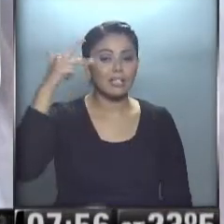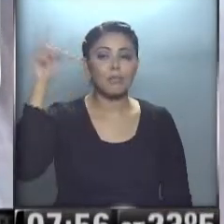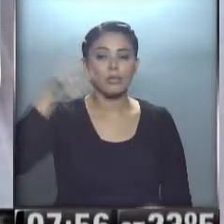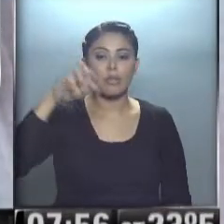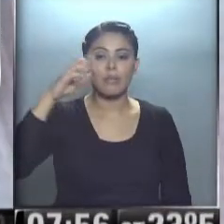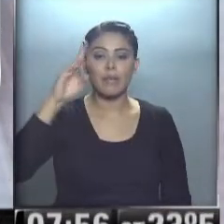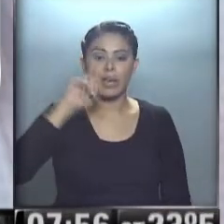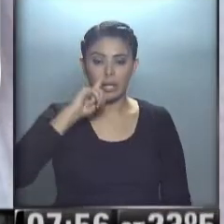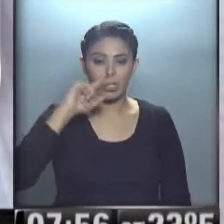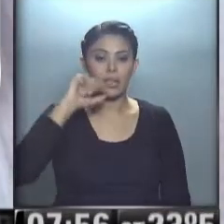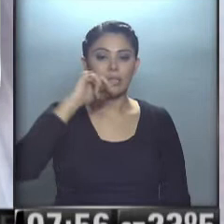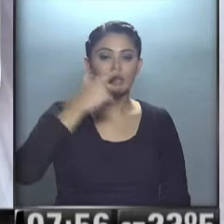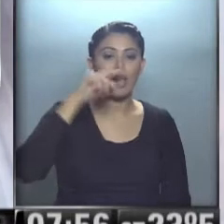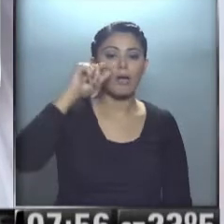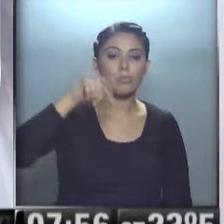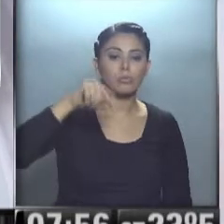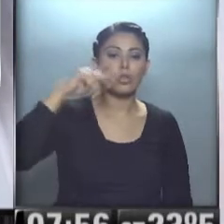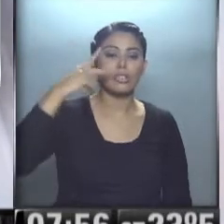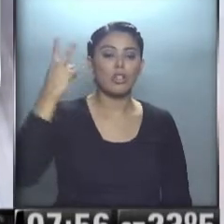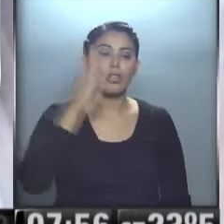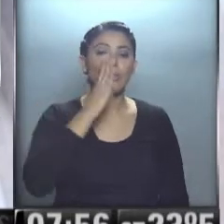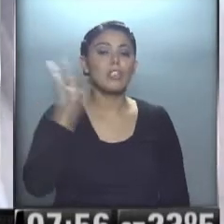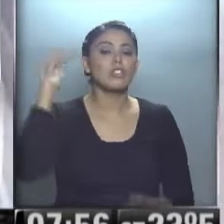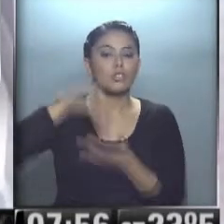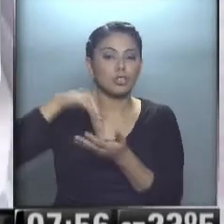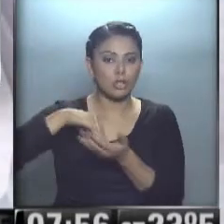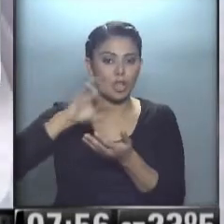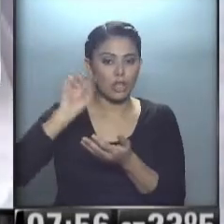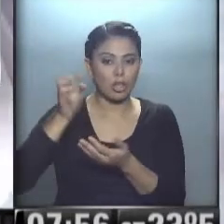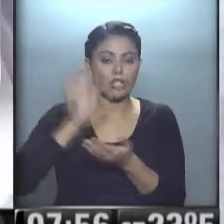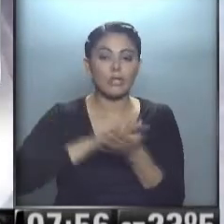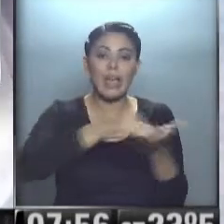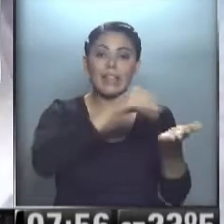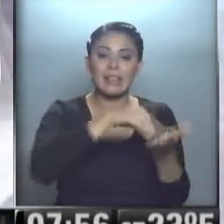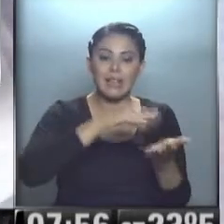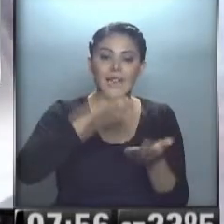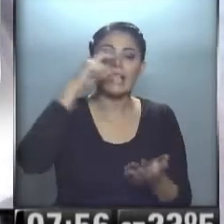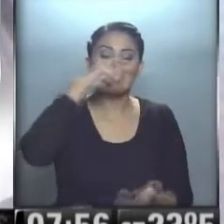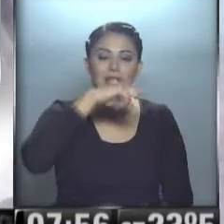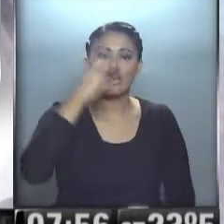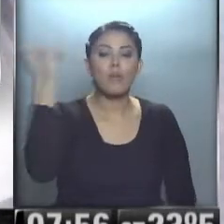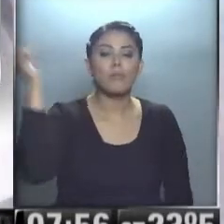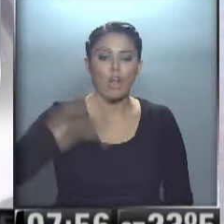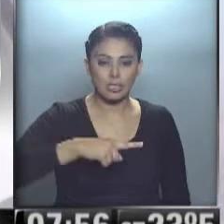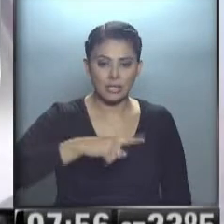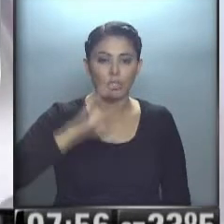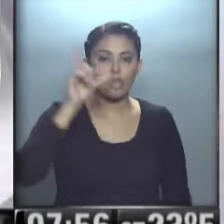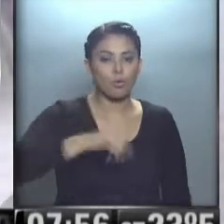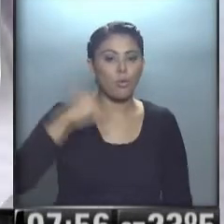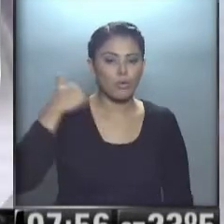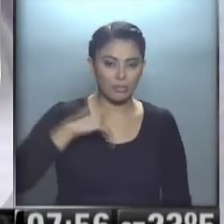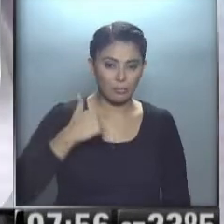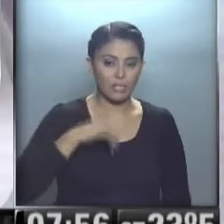3.32 billones de dólares y en cuanto a territorio ocupa el 72 por ciento de toda sudamérica